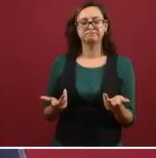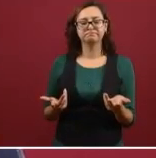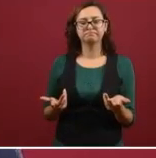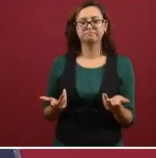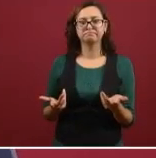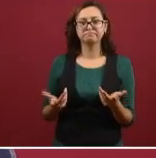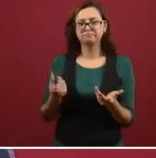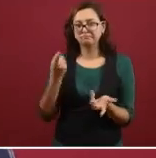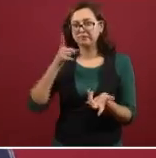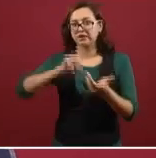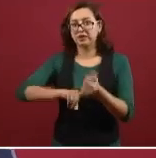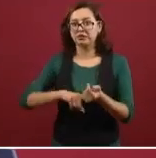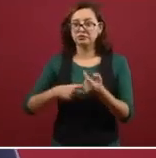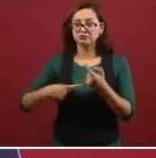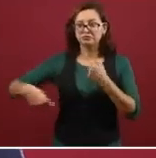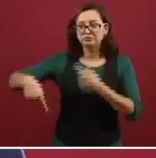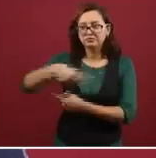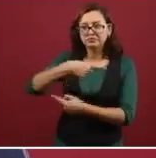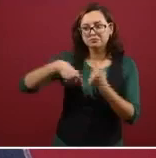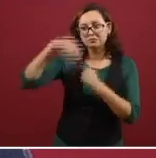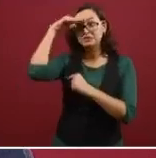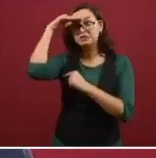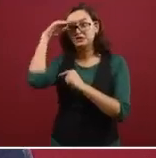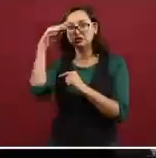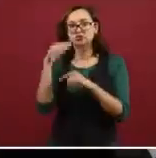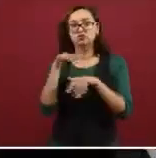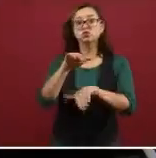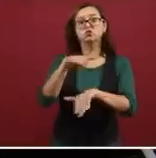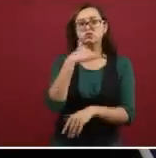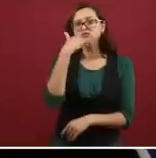se hablaba ni siquiera del tema.